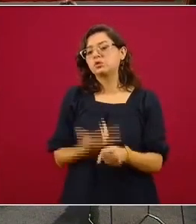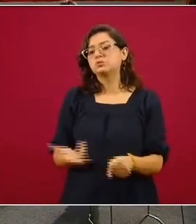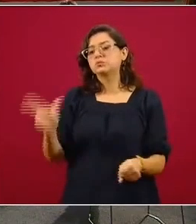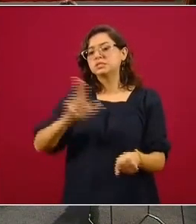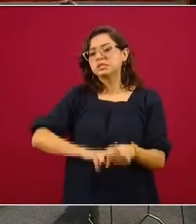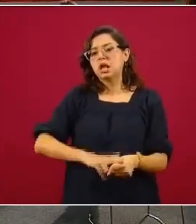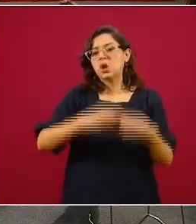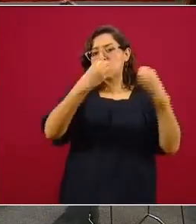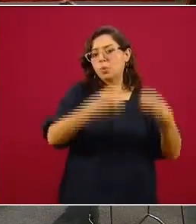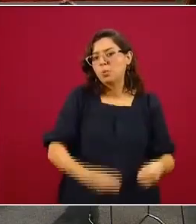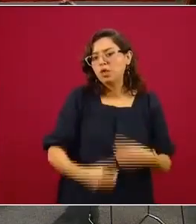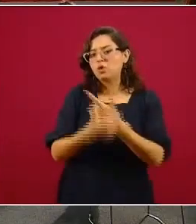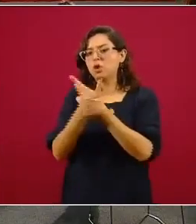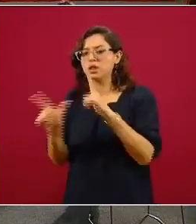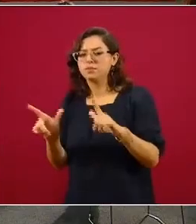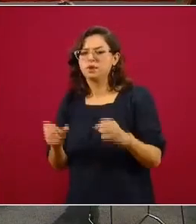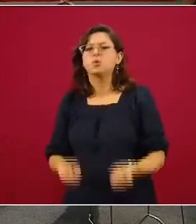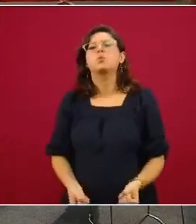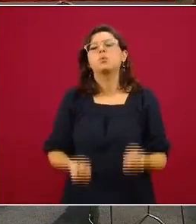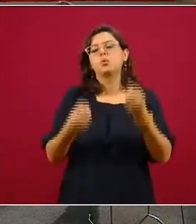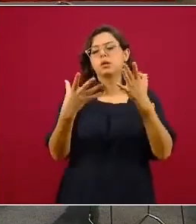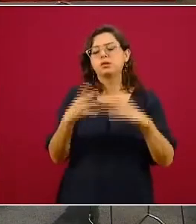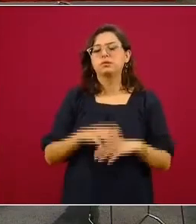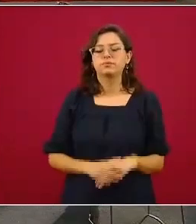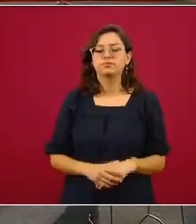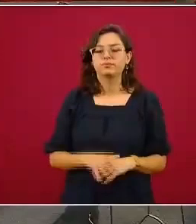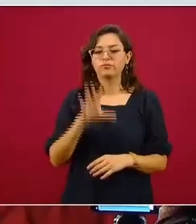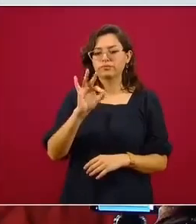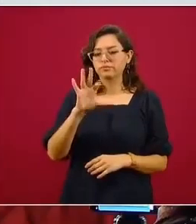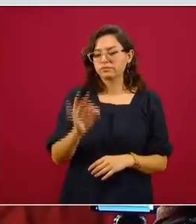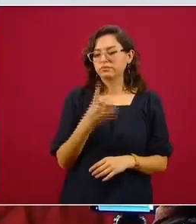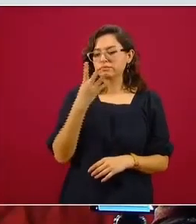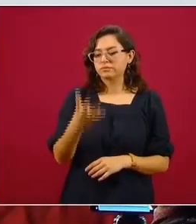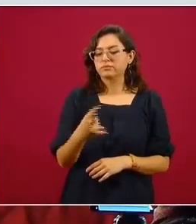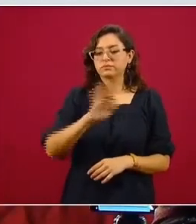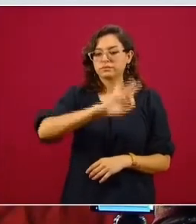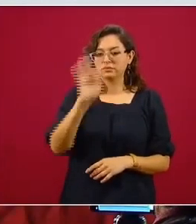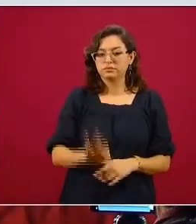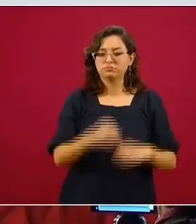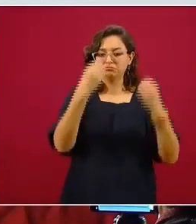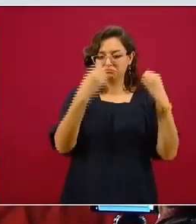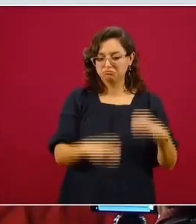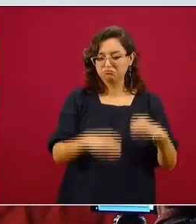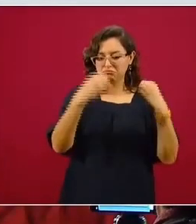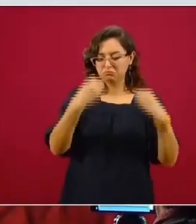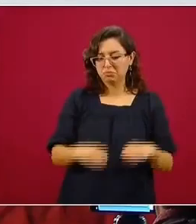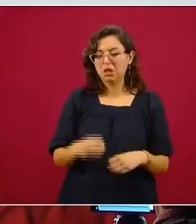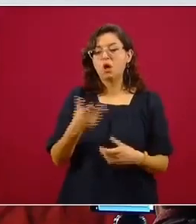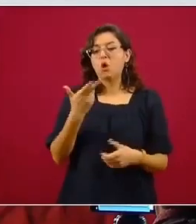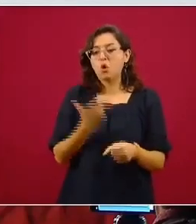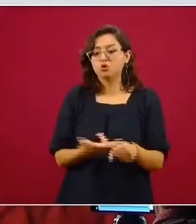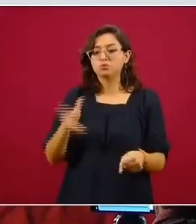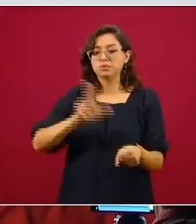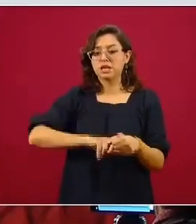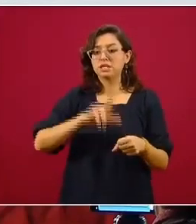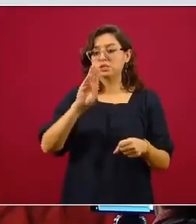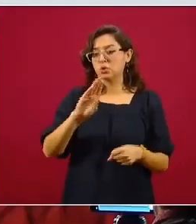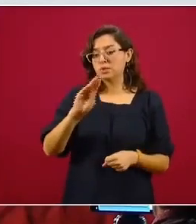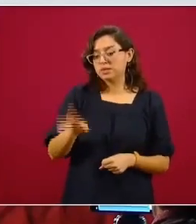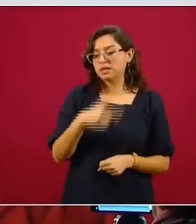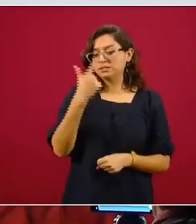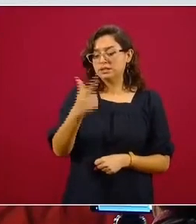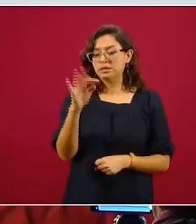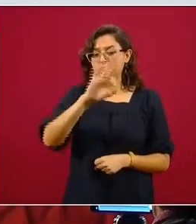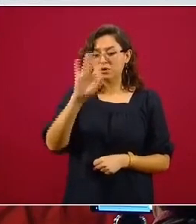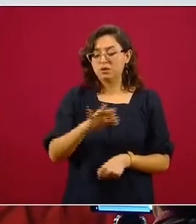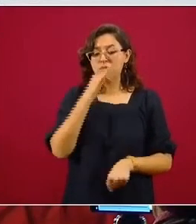hospitalaria. 44% es la ocupación general, sigue una buena tasa de notificación, 97%,